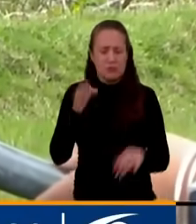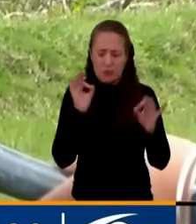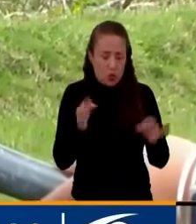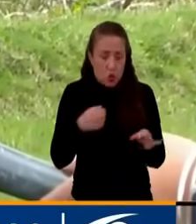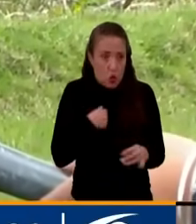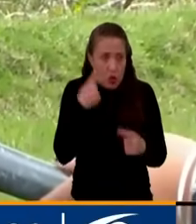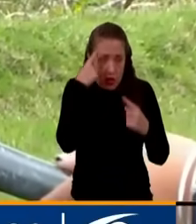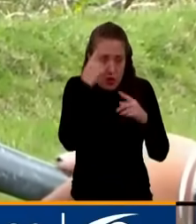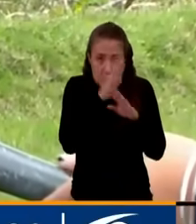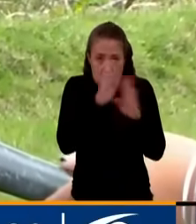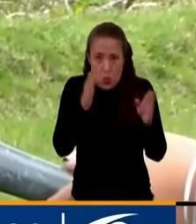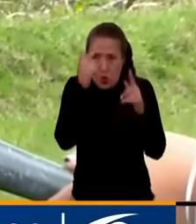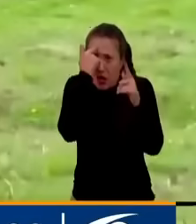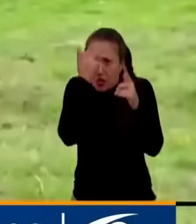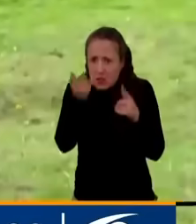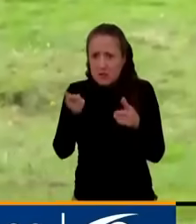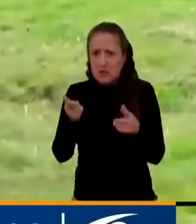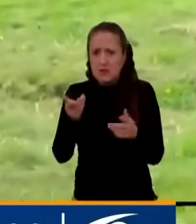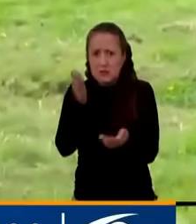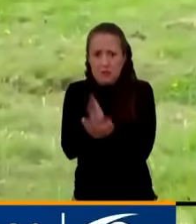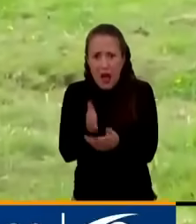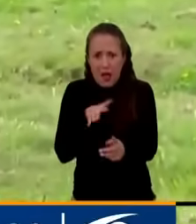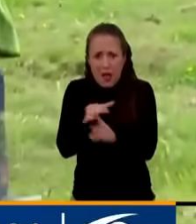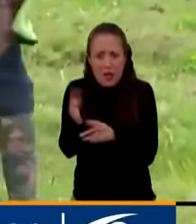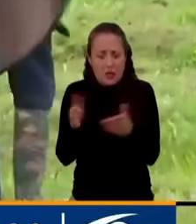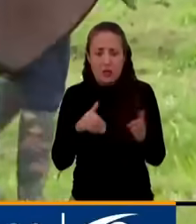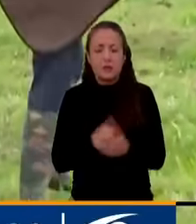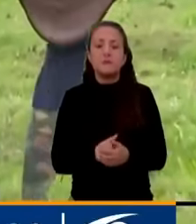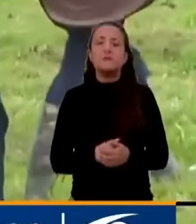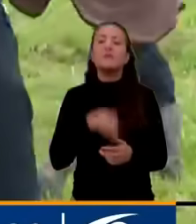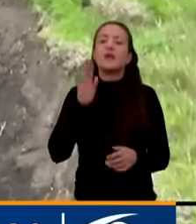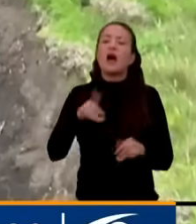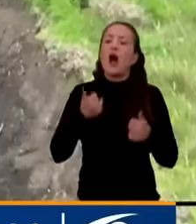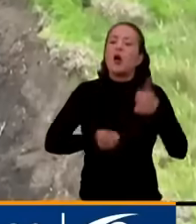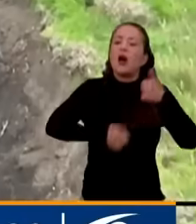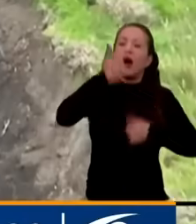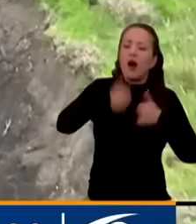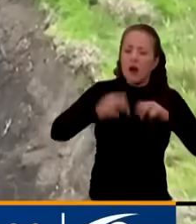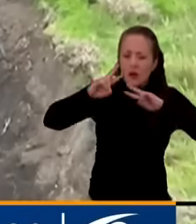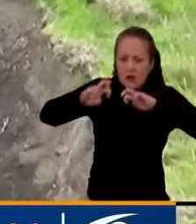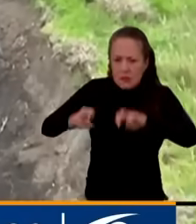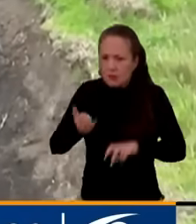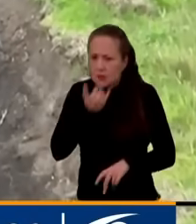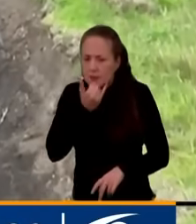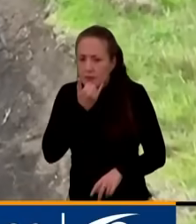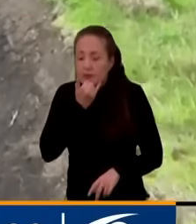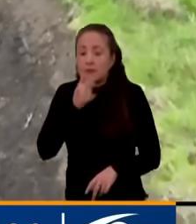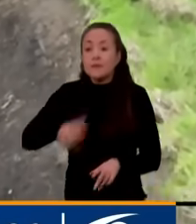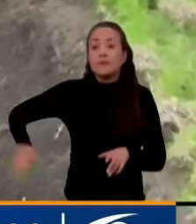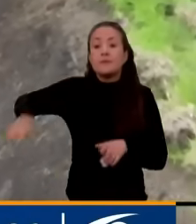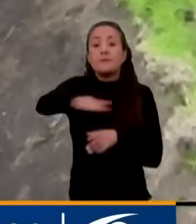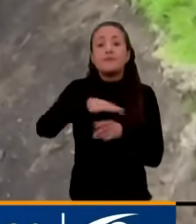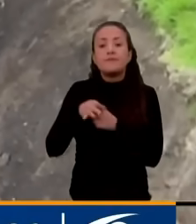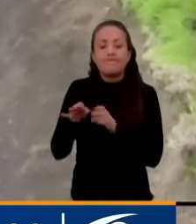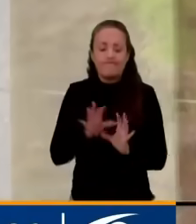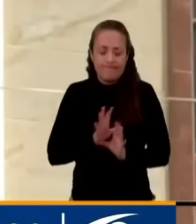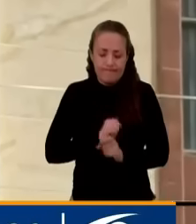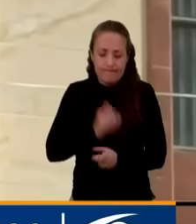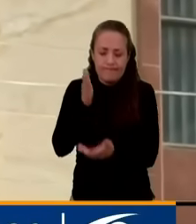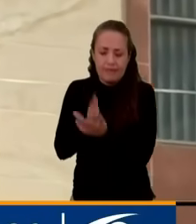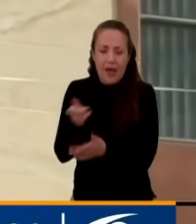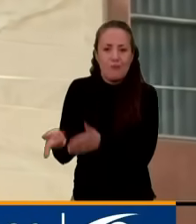nunca se me imaginaba é lo que era a pasar las autoridades investigan lo sucedido mientras en el municipio hay dolor por la